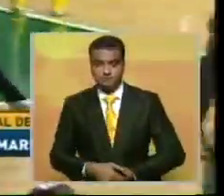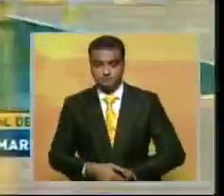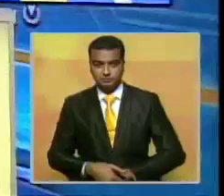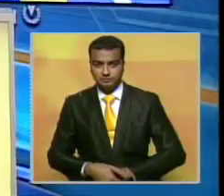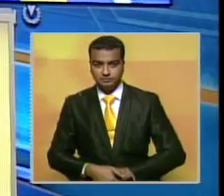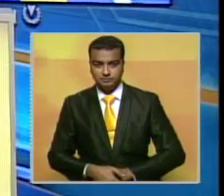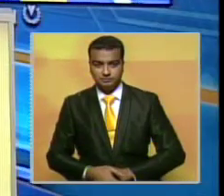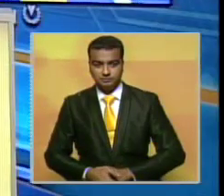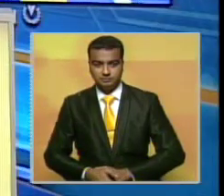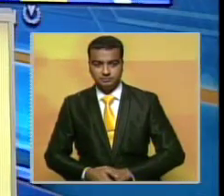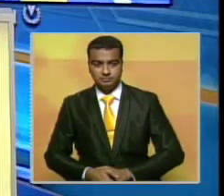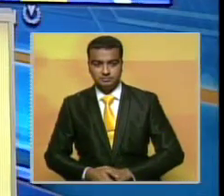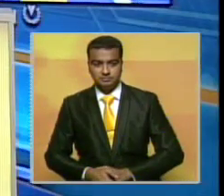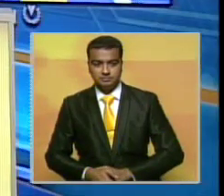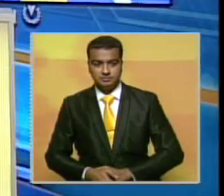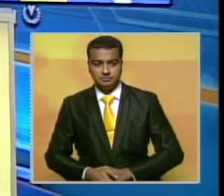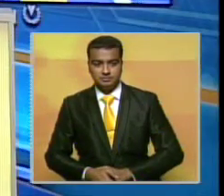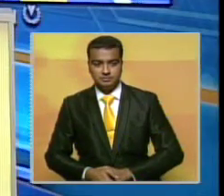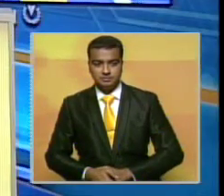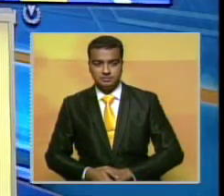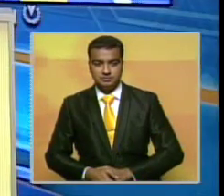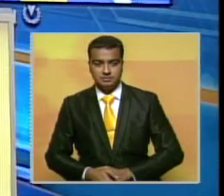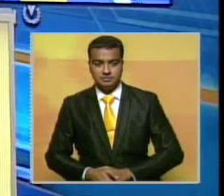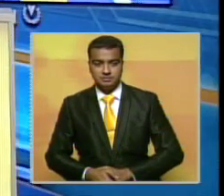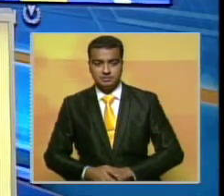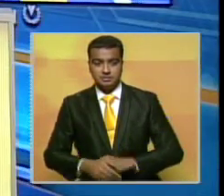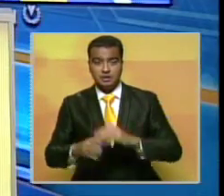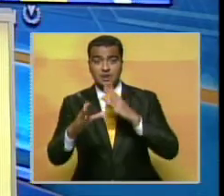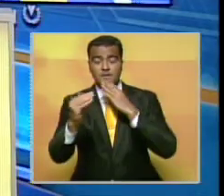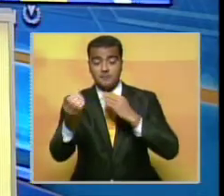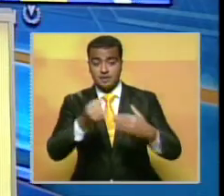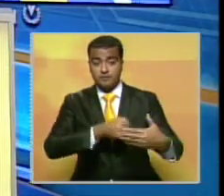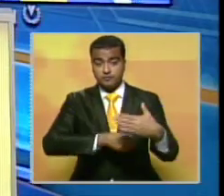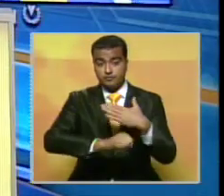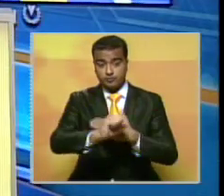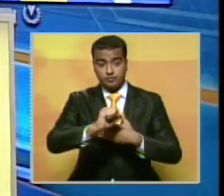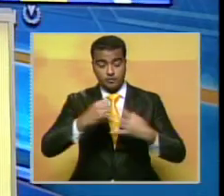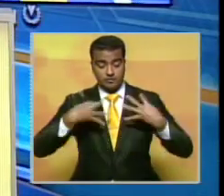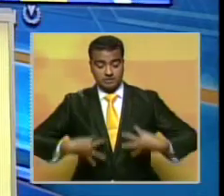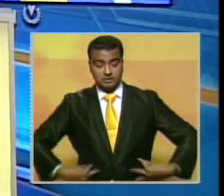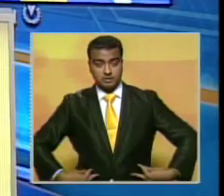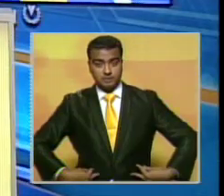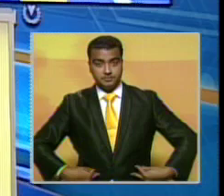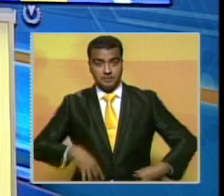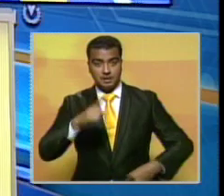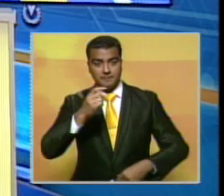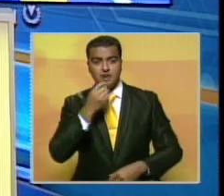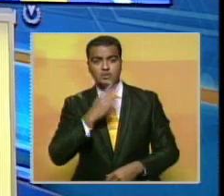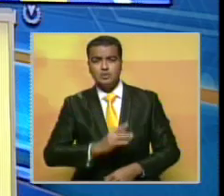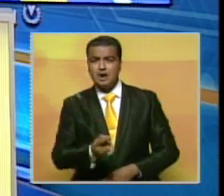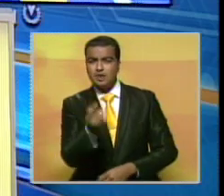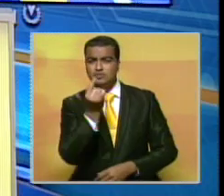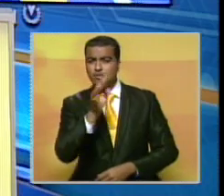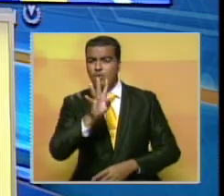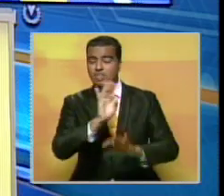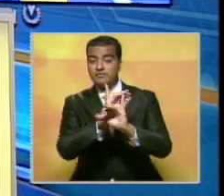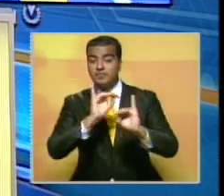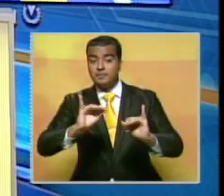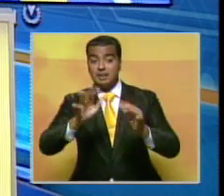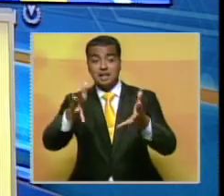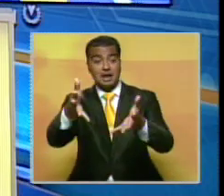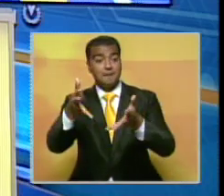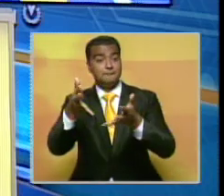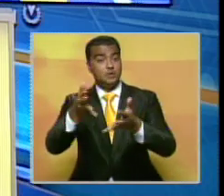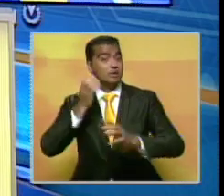triunfos. Hablemos ahora del balompié, porque el Fútbol Club Barcelona y el Paris Saint-Germain se colocaron un paso en los cuartos de final de la Liga